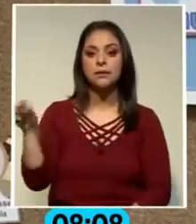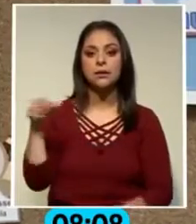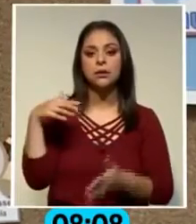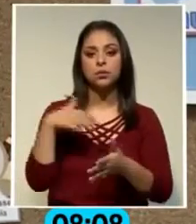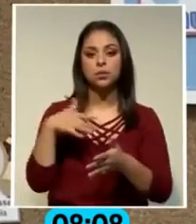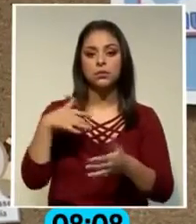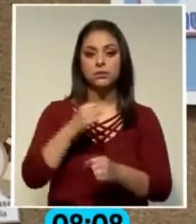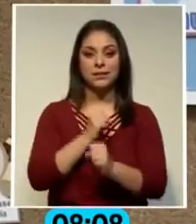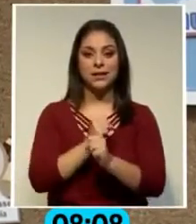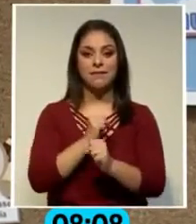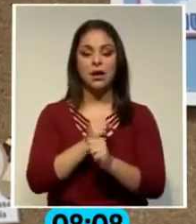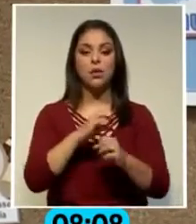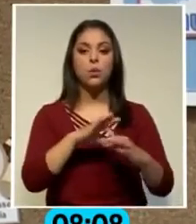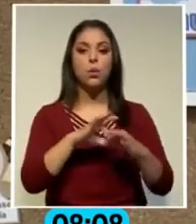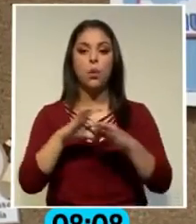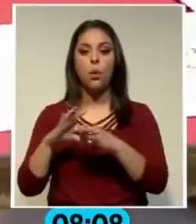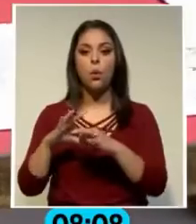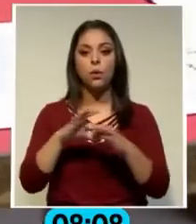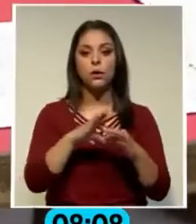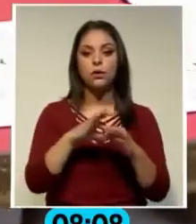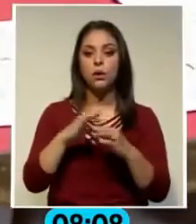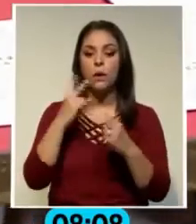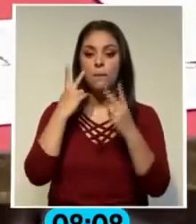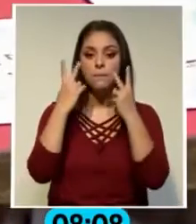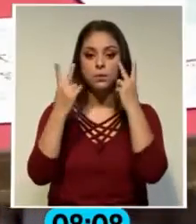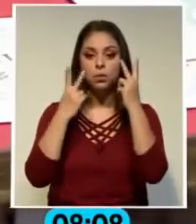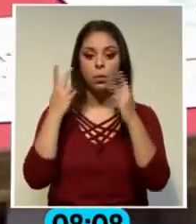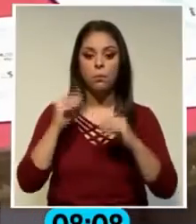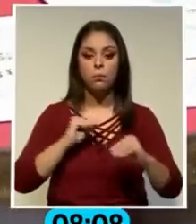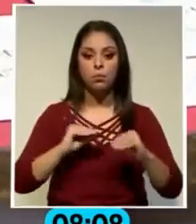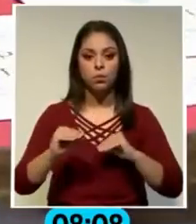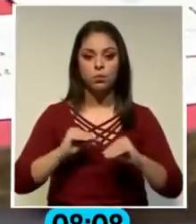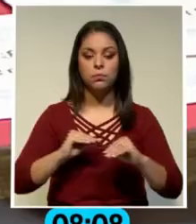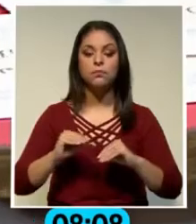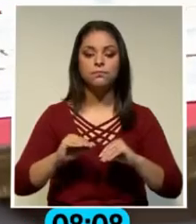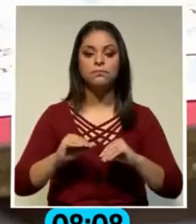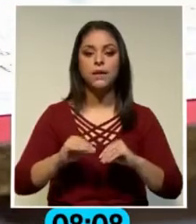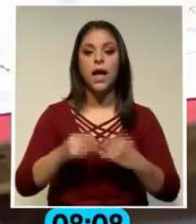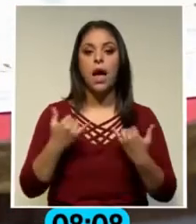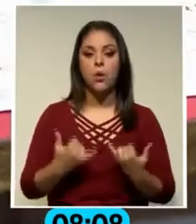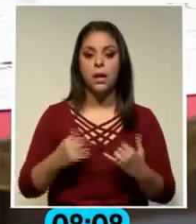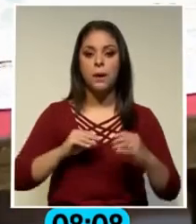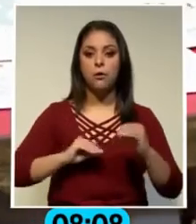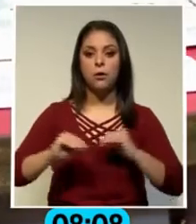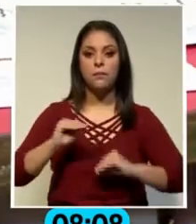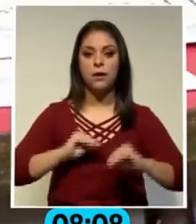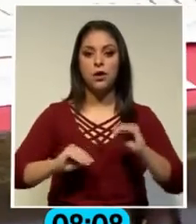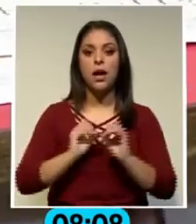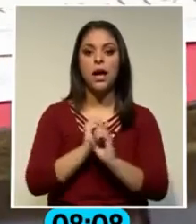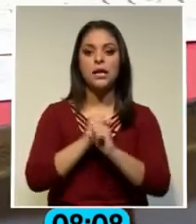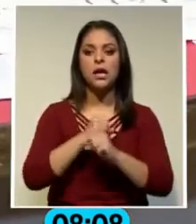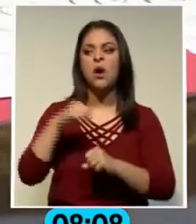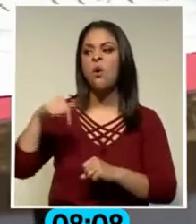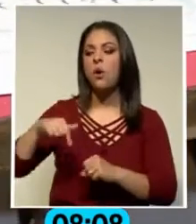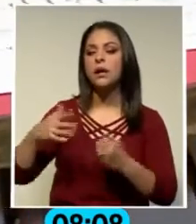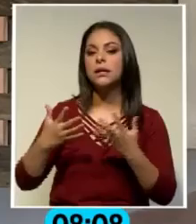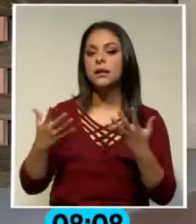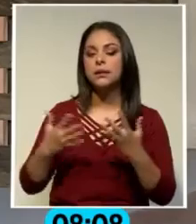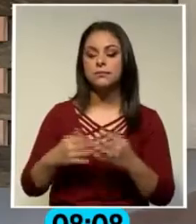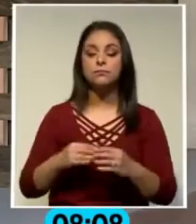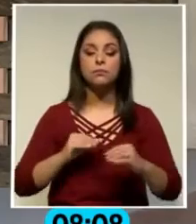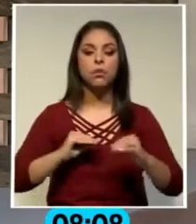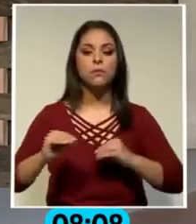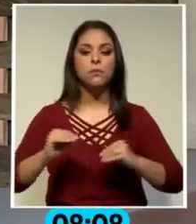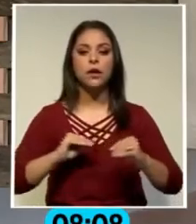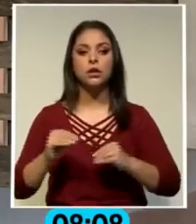trabajando coordinación visomotora y vamos a hacer unos movimientos. Doña Lady, ¿cuáles son hoy? Los de coordinación visomotora, hoy vamos a